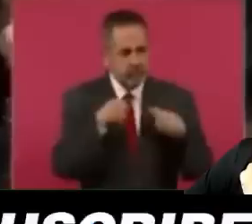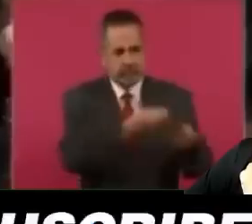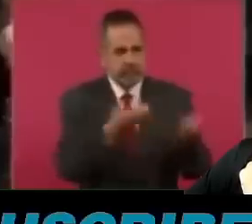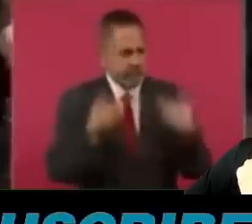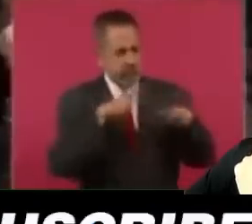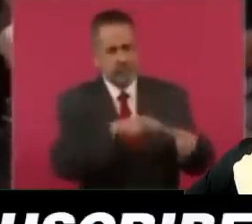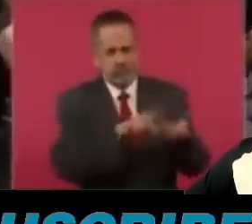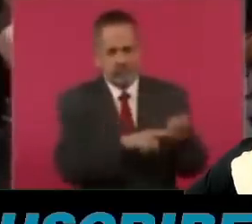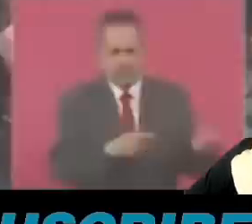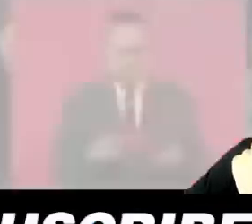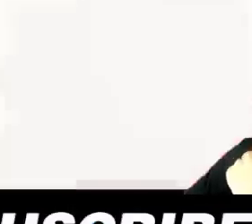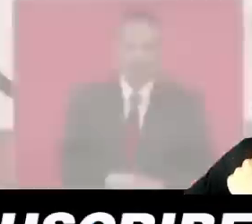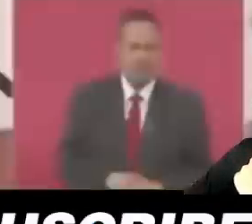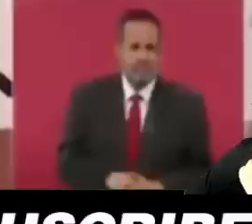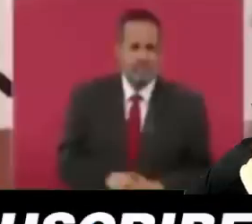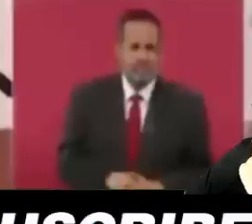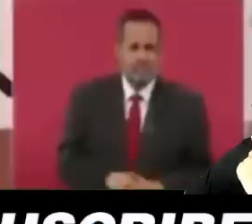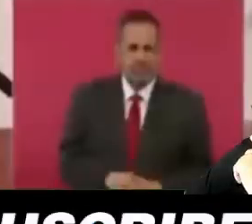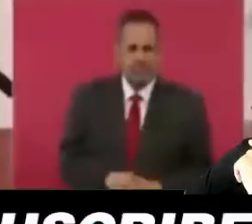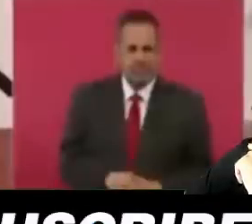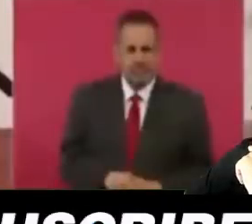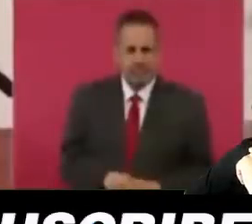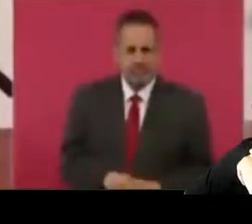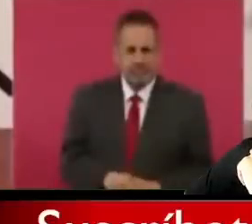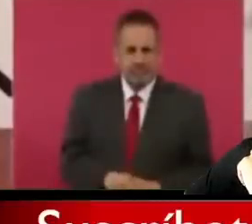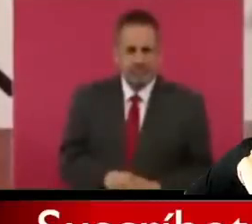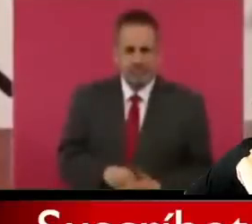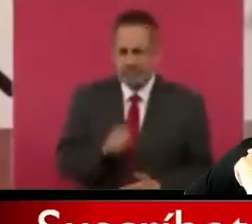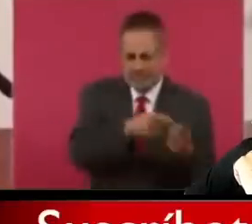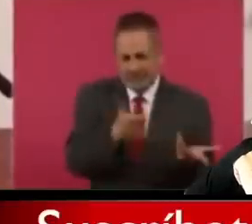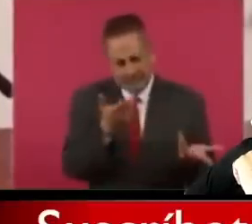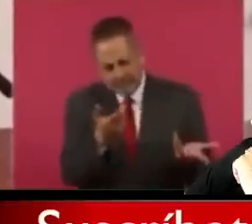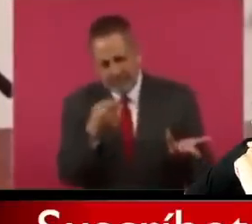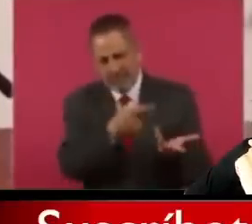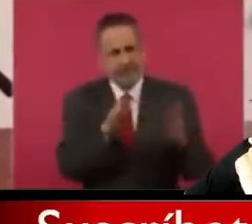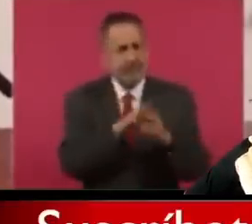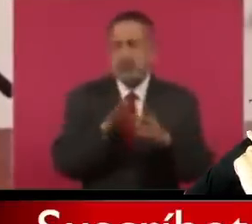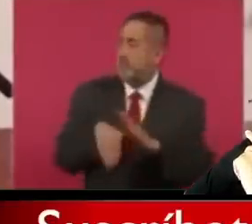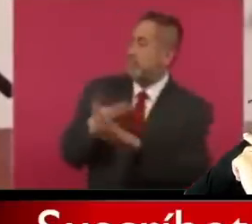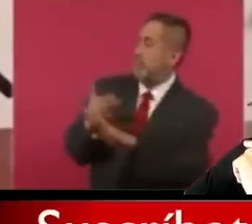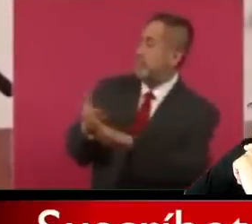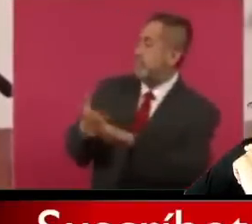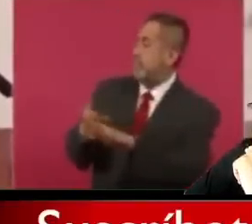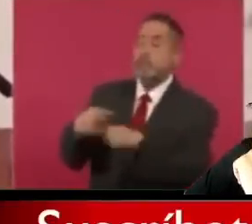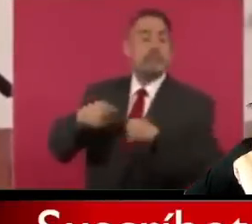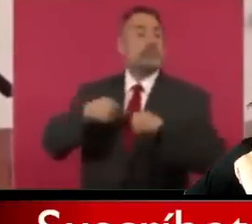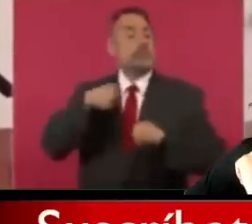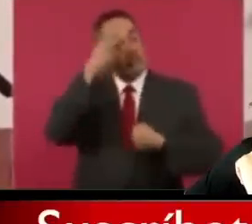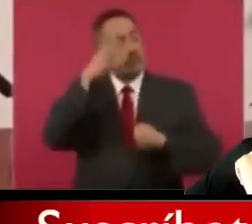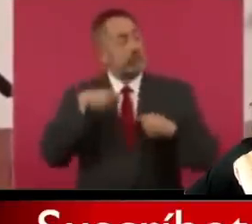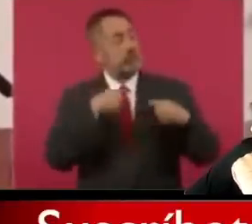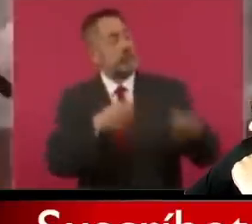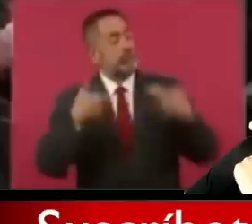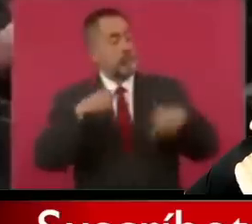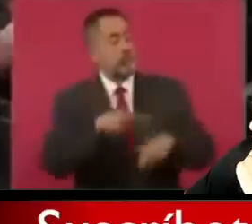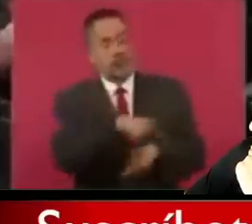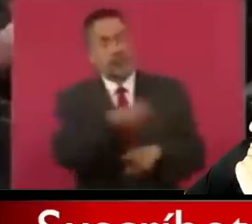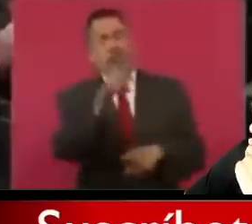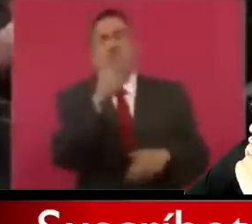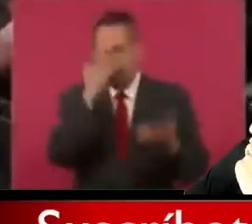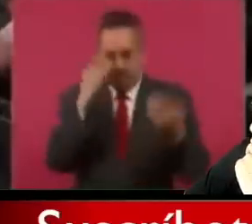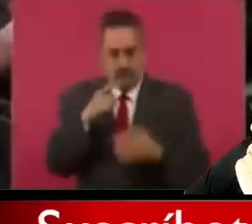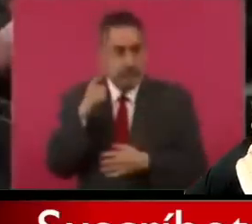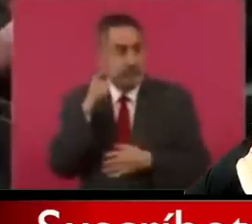legítimo, presidente? No. Ya sería el colmo, ¿verdad? De que la señora nos represente. Y